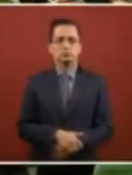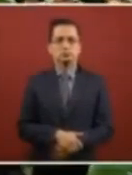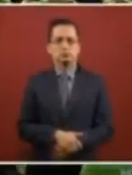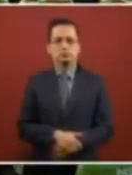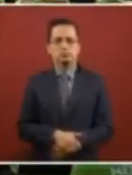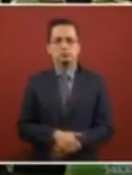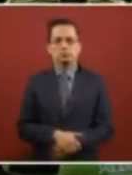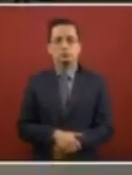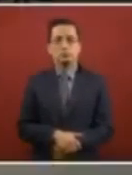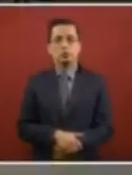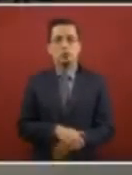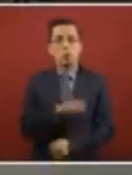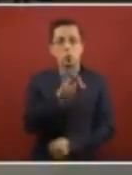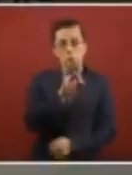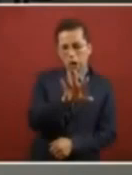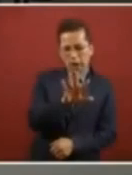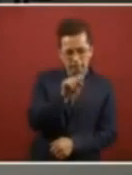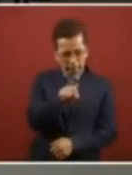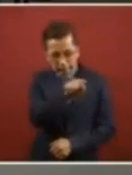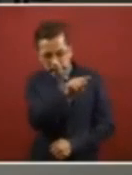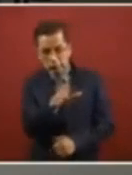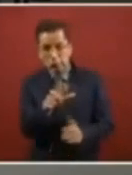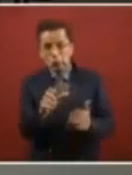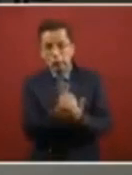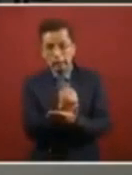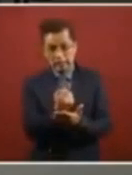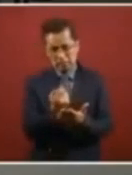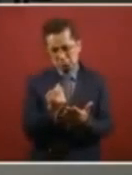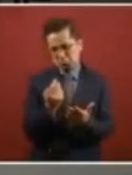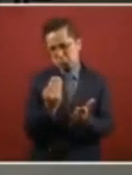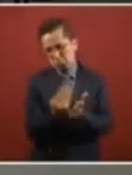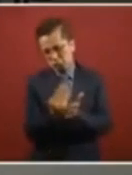A 45 que obtuvieron medallas de bronce,